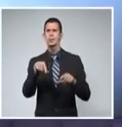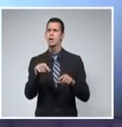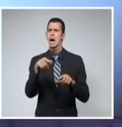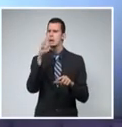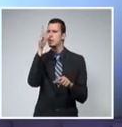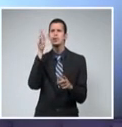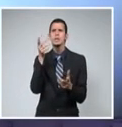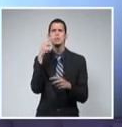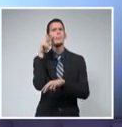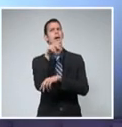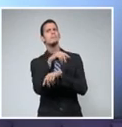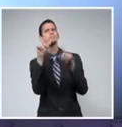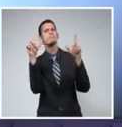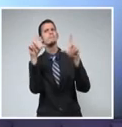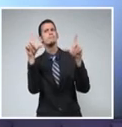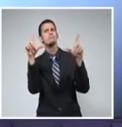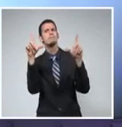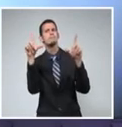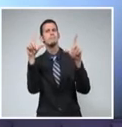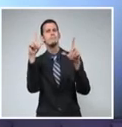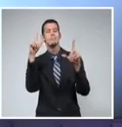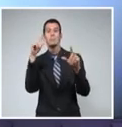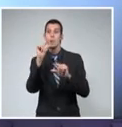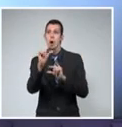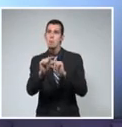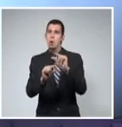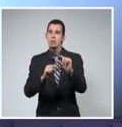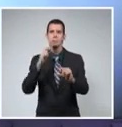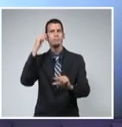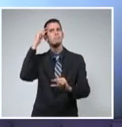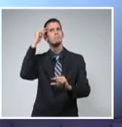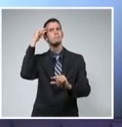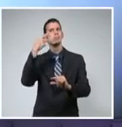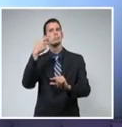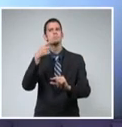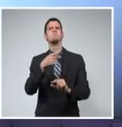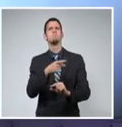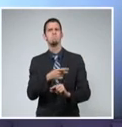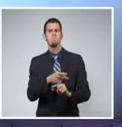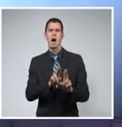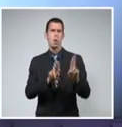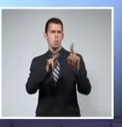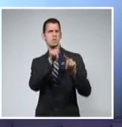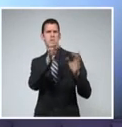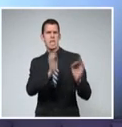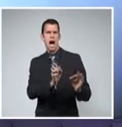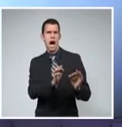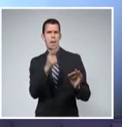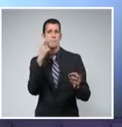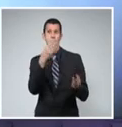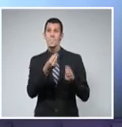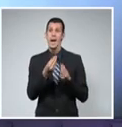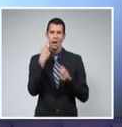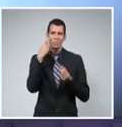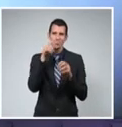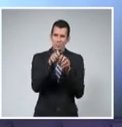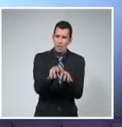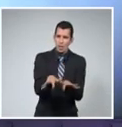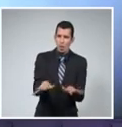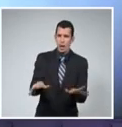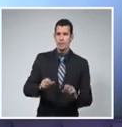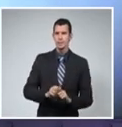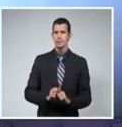¿Cuánto de espontáneo en estas acciones? ¿Parecen de verdad autónomas, ciertamente? ¿O esto se les